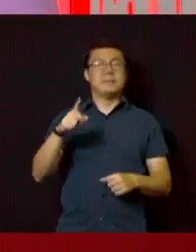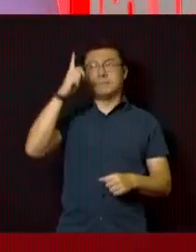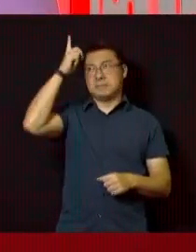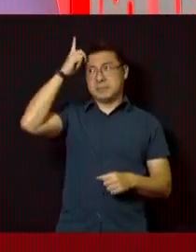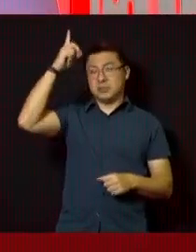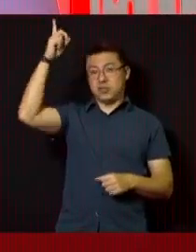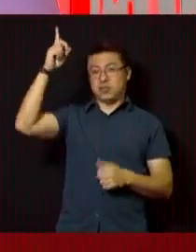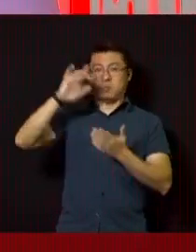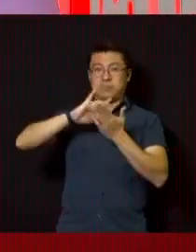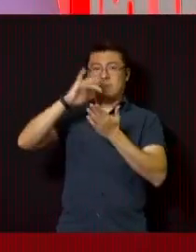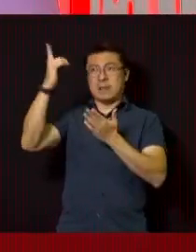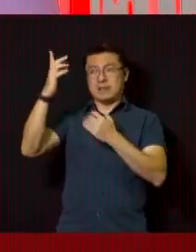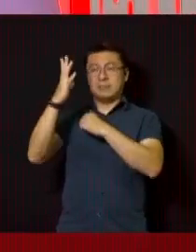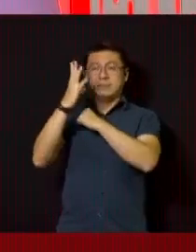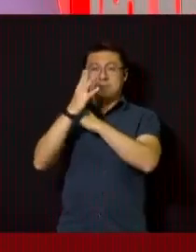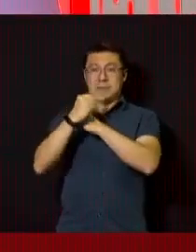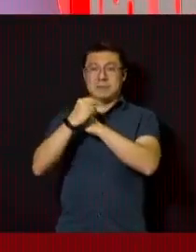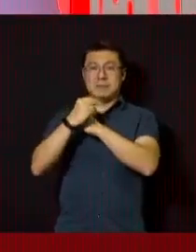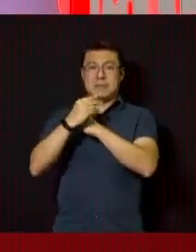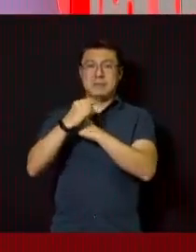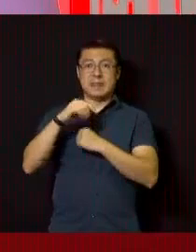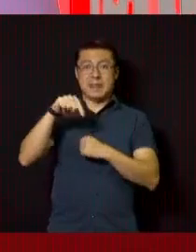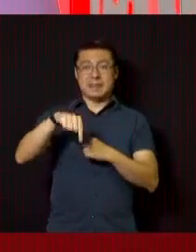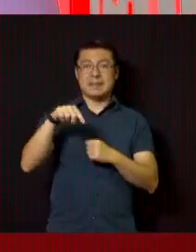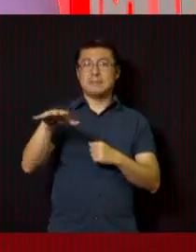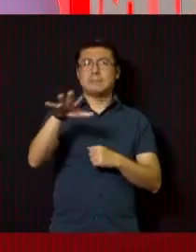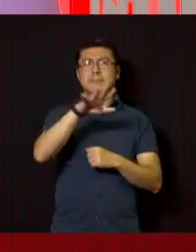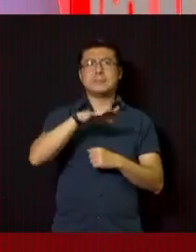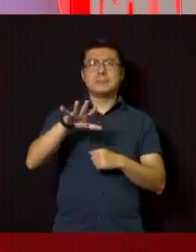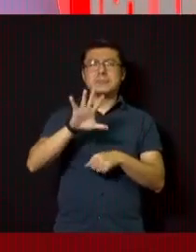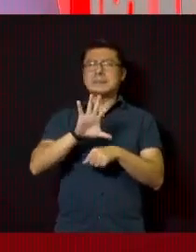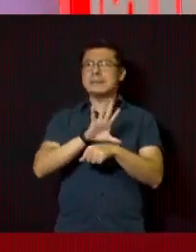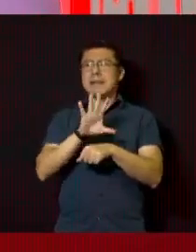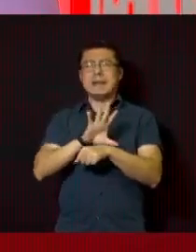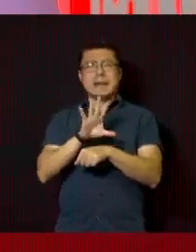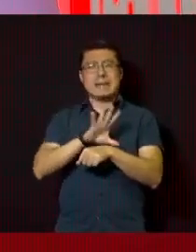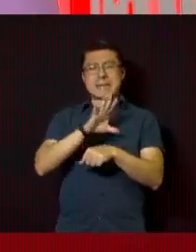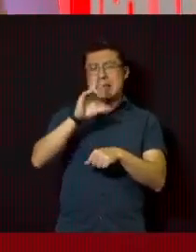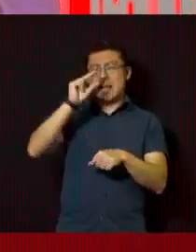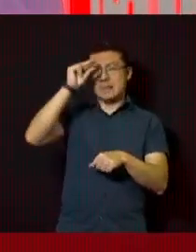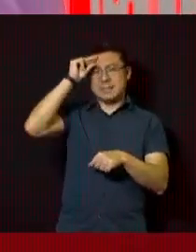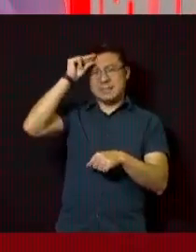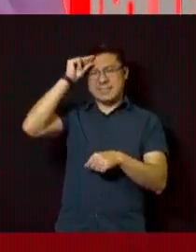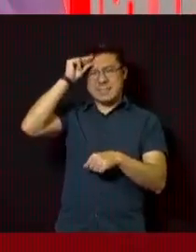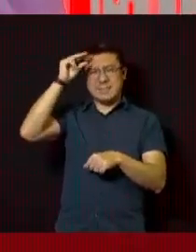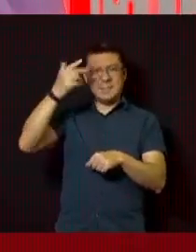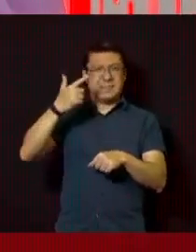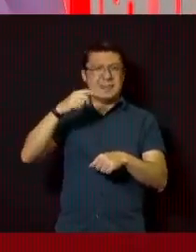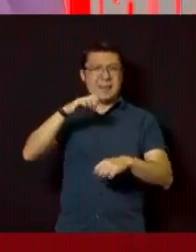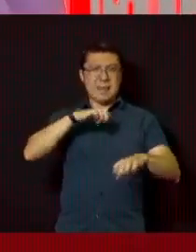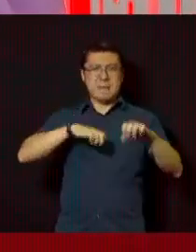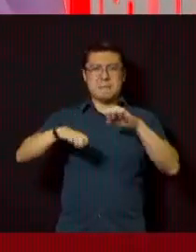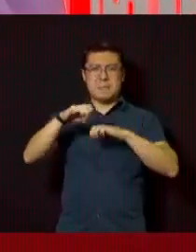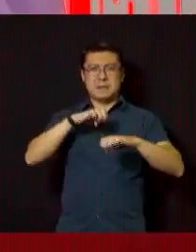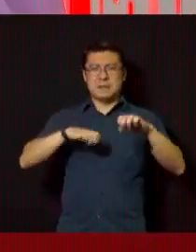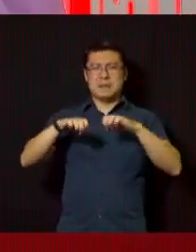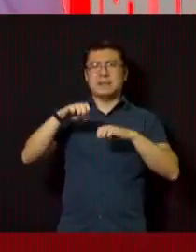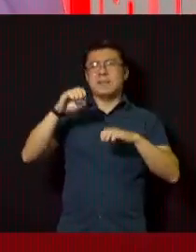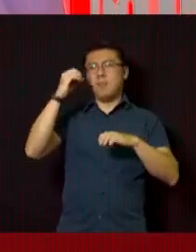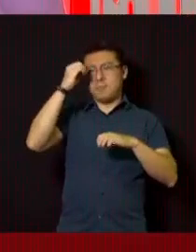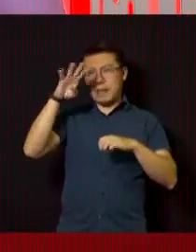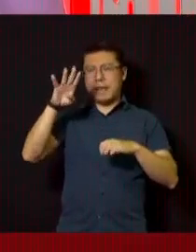nos permite de este espacio tan lleno de tanta energía, de tanta sabiduría, de todo lo que estamos recibiendo los empresarios OmniLife Seitú, de verdad